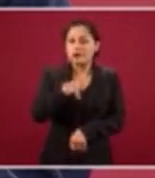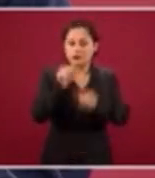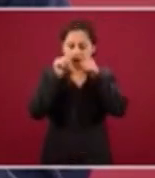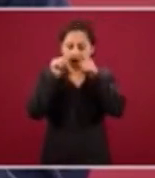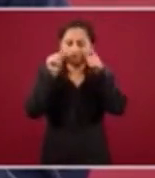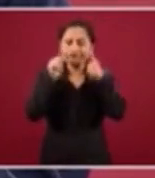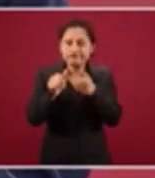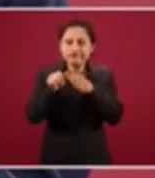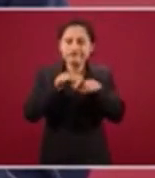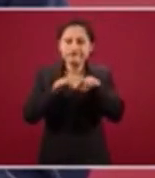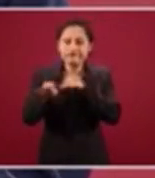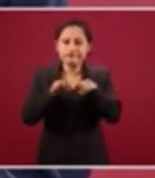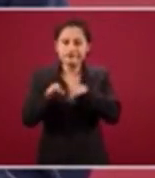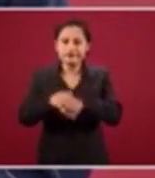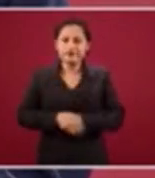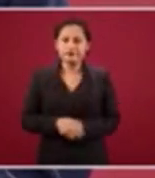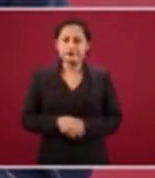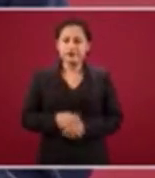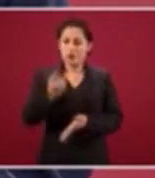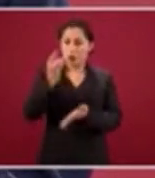no es el análisis de la realidad